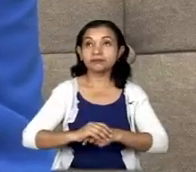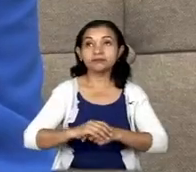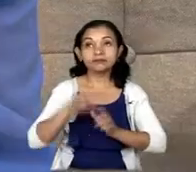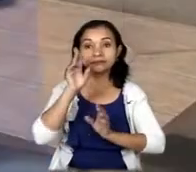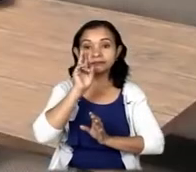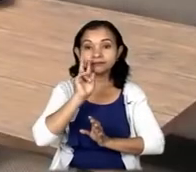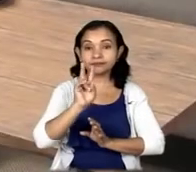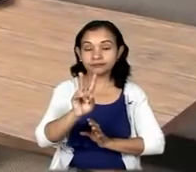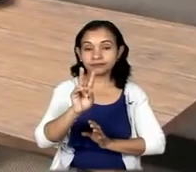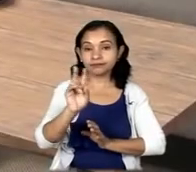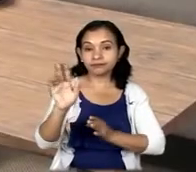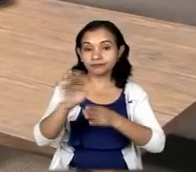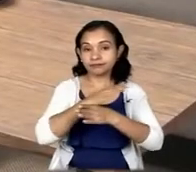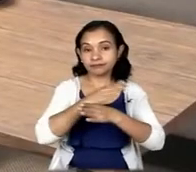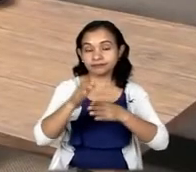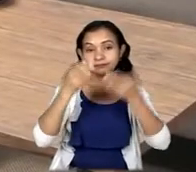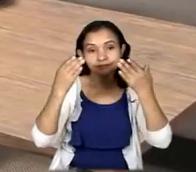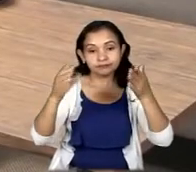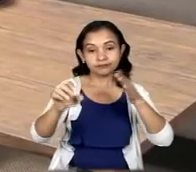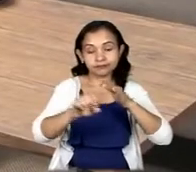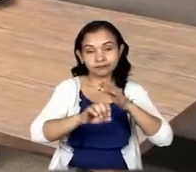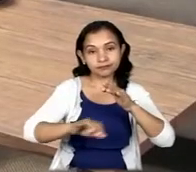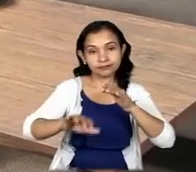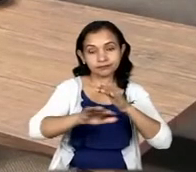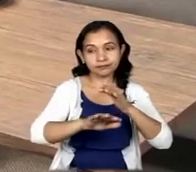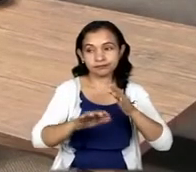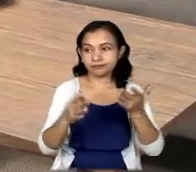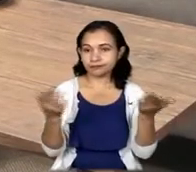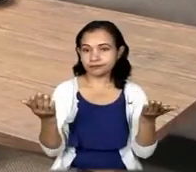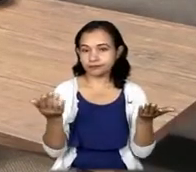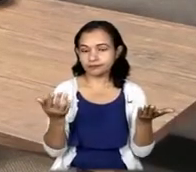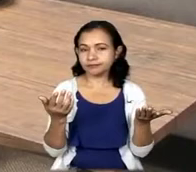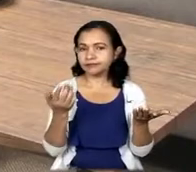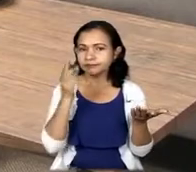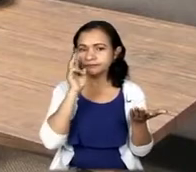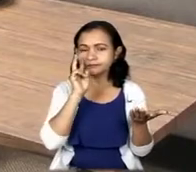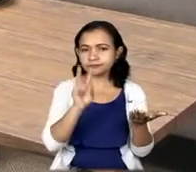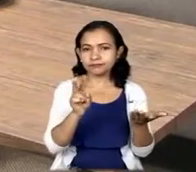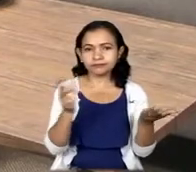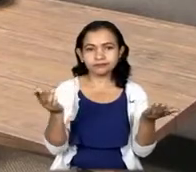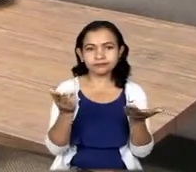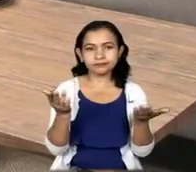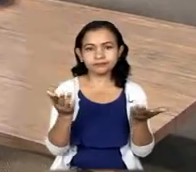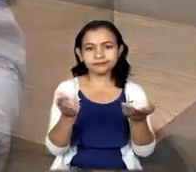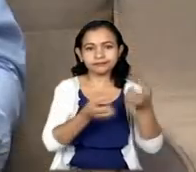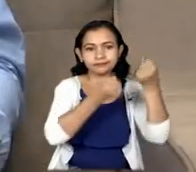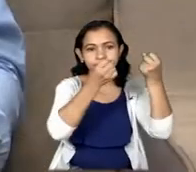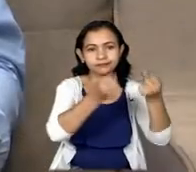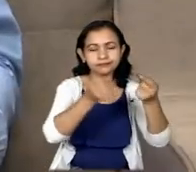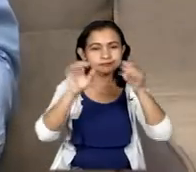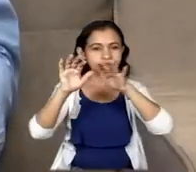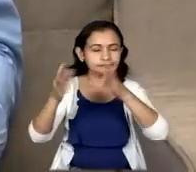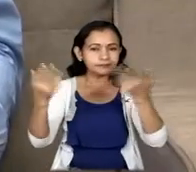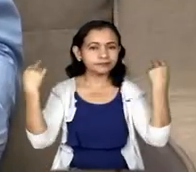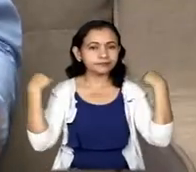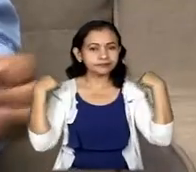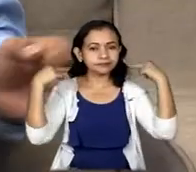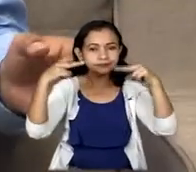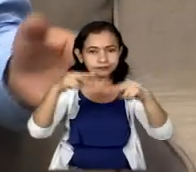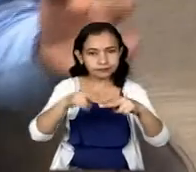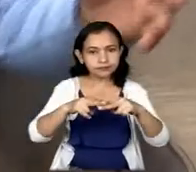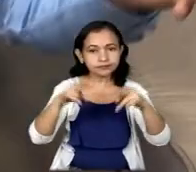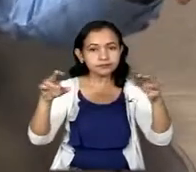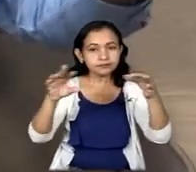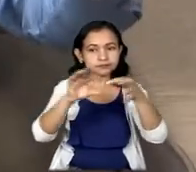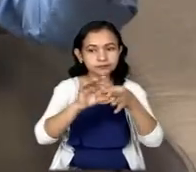viendo otros procesos de reivindicaciones sociales que no necesariamente tienen que ver con las y los educadores, pero que están